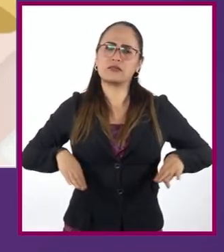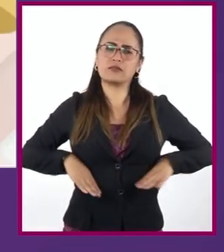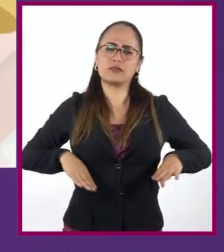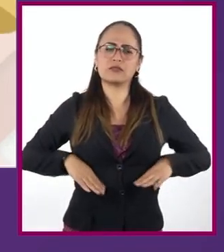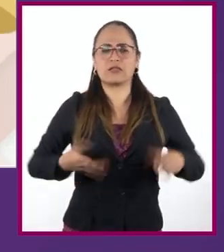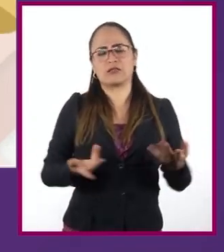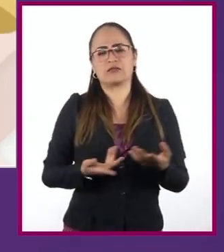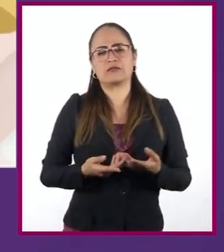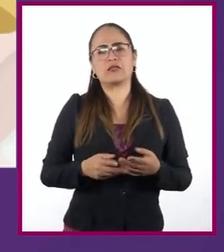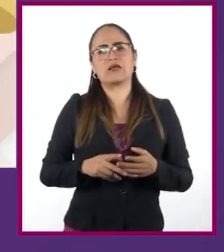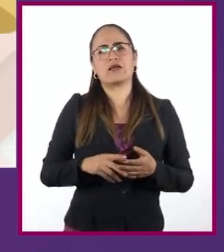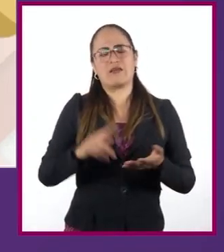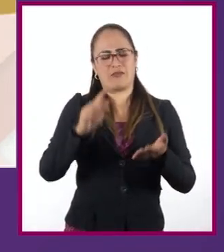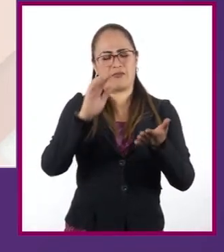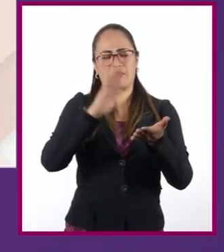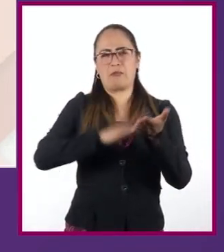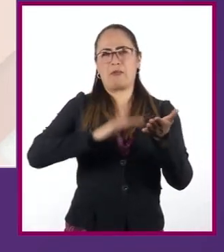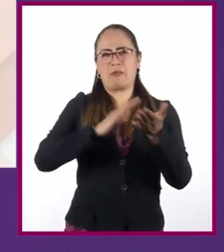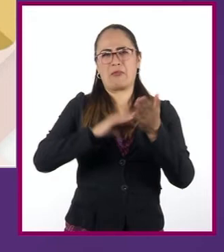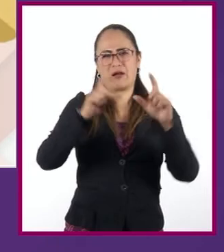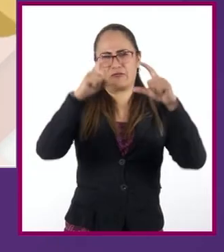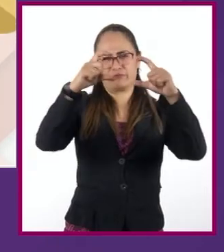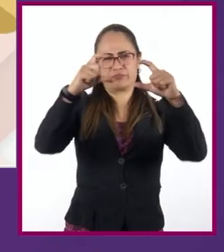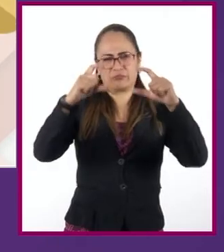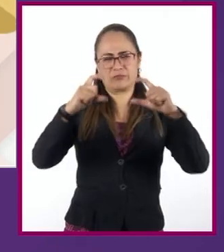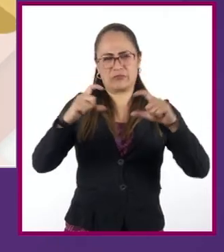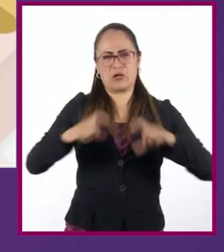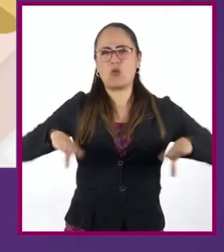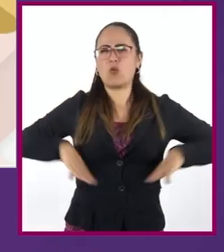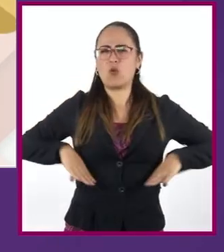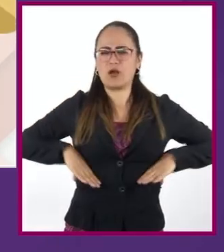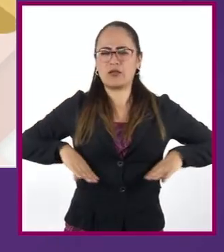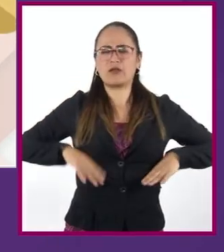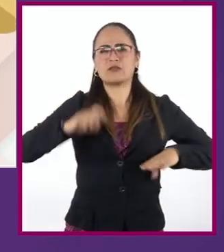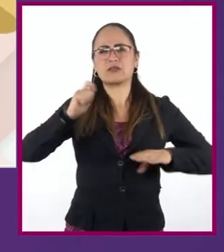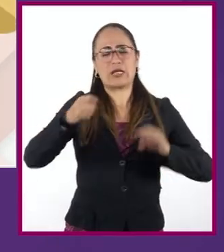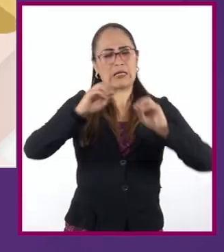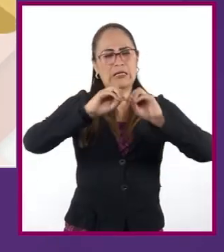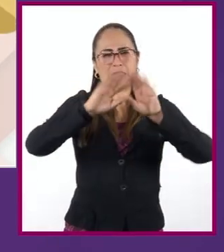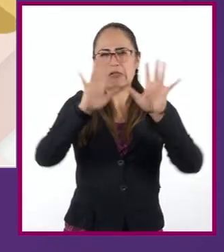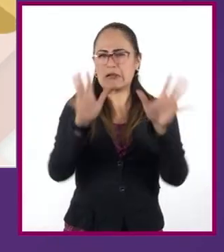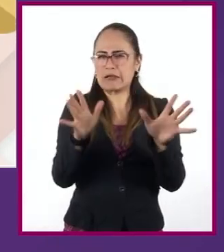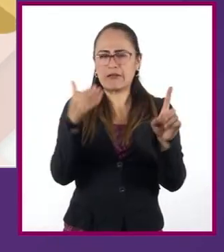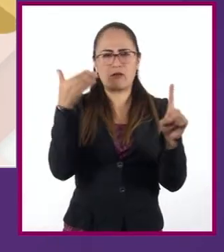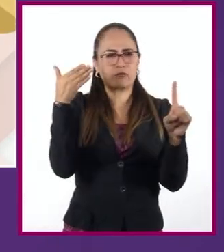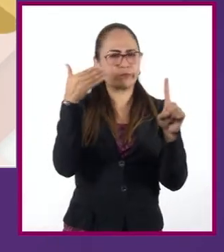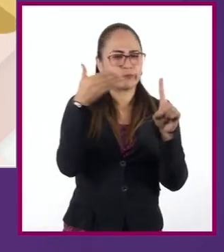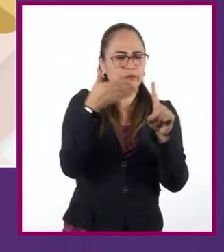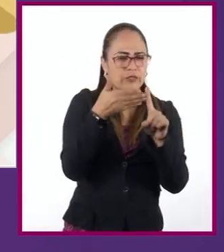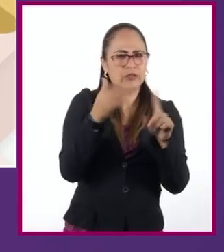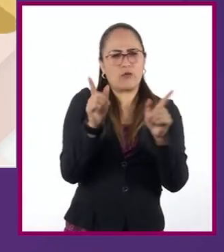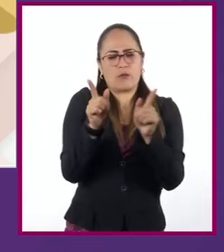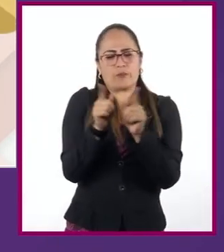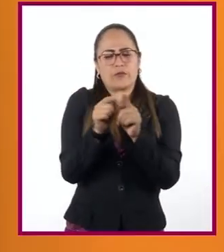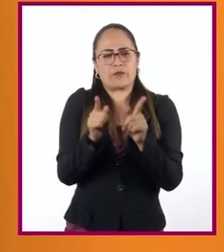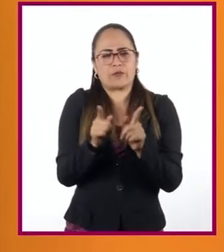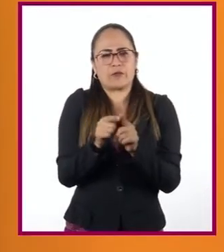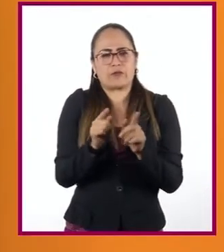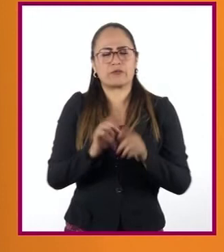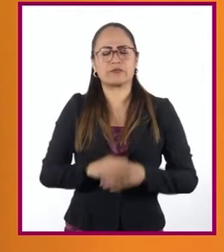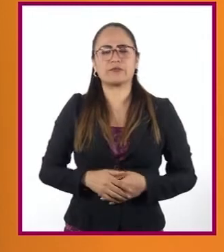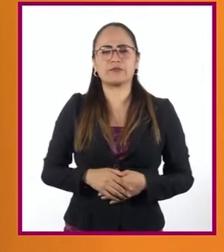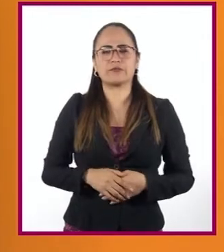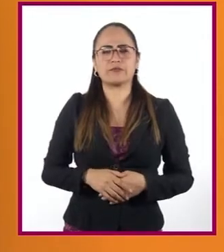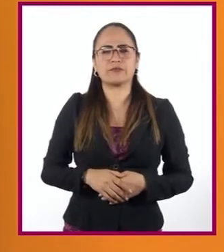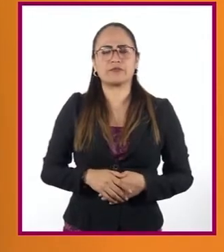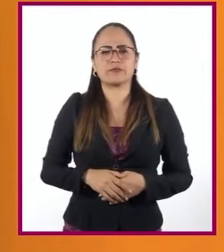llamar propiedades del texto, y son claridad, objetividad y brevedad. Para